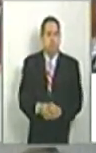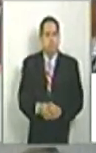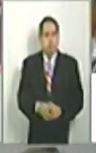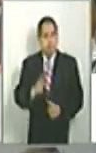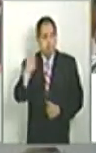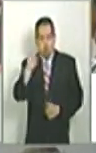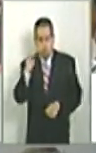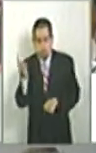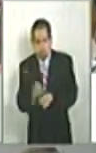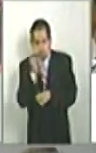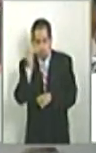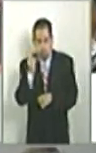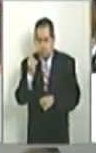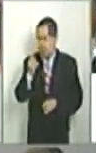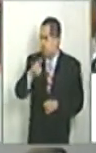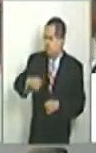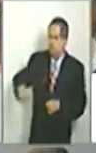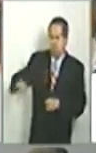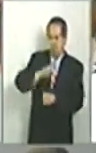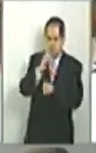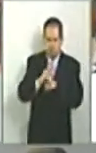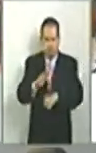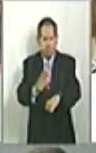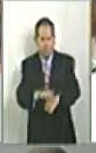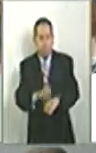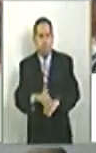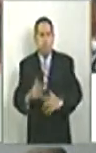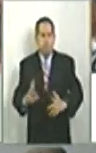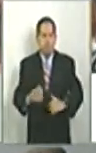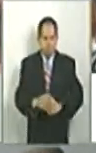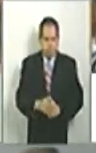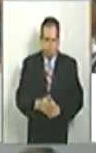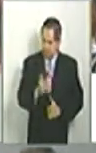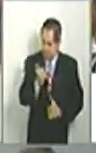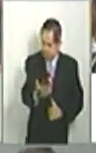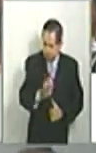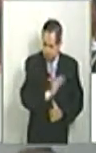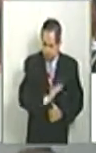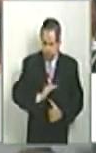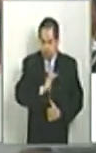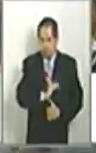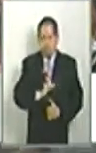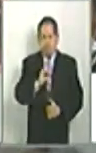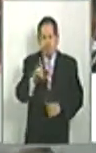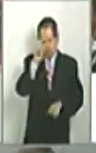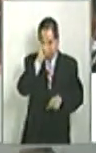Si así no lo hicieran, que la nación se los demande. Felicidades, señora